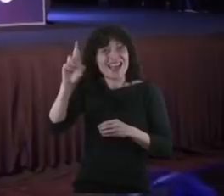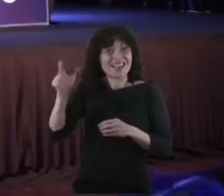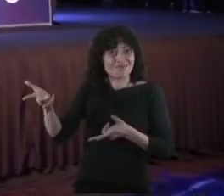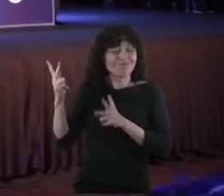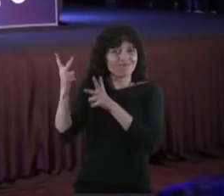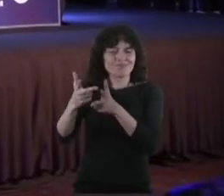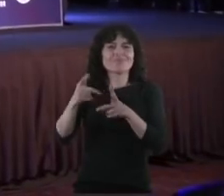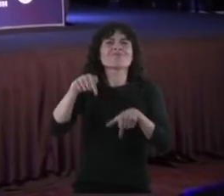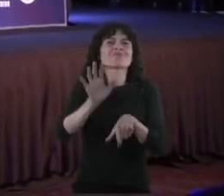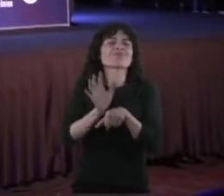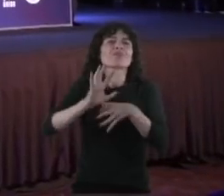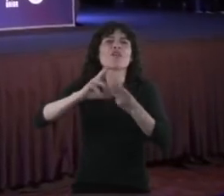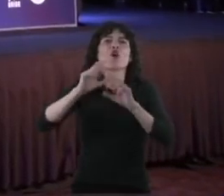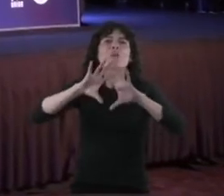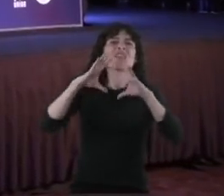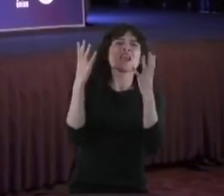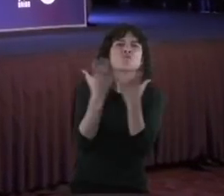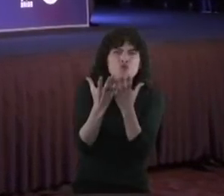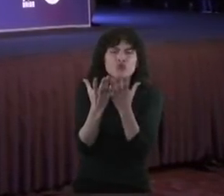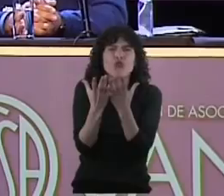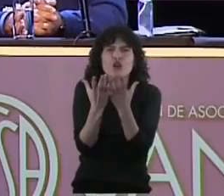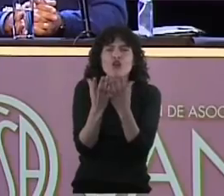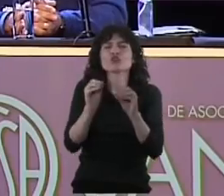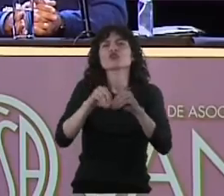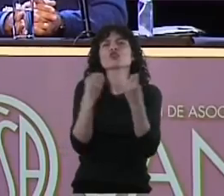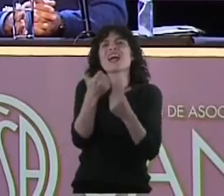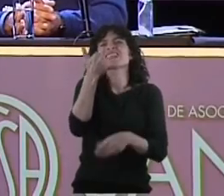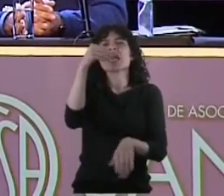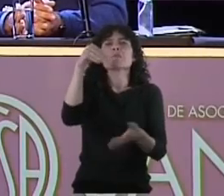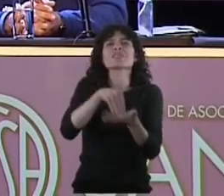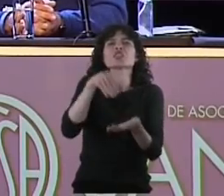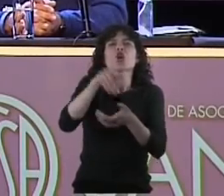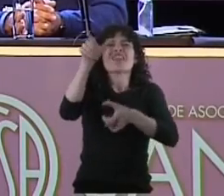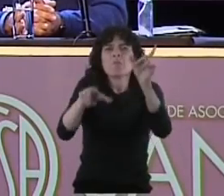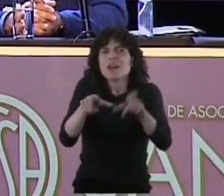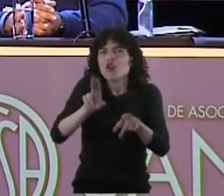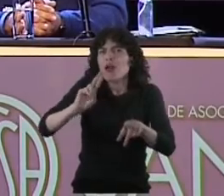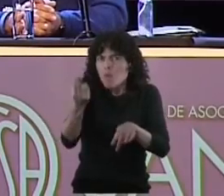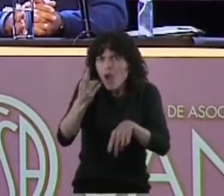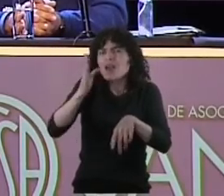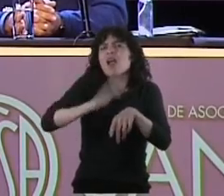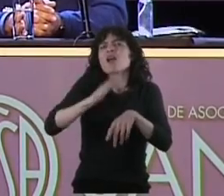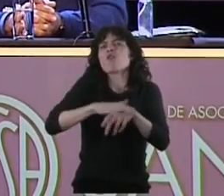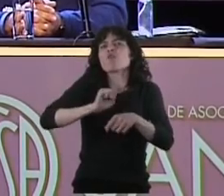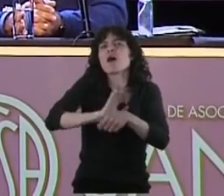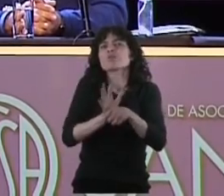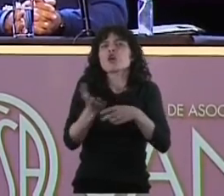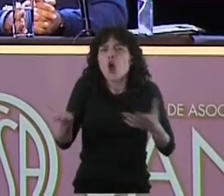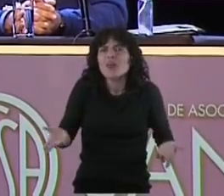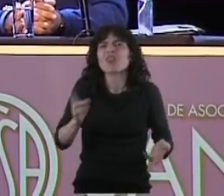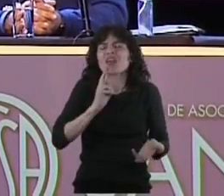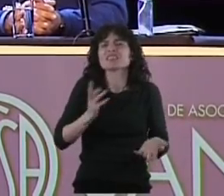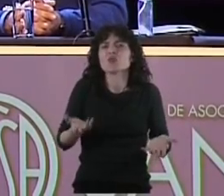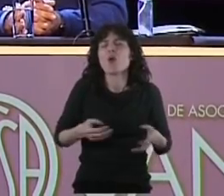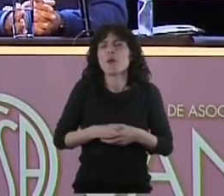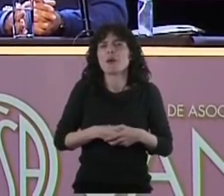vivimos en un mundo donde 6 millones de personas fueron muertas por el